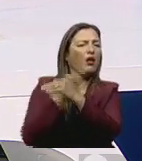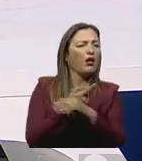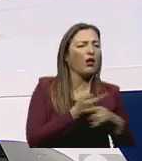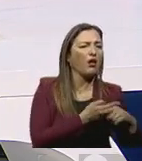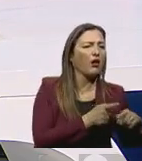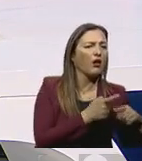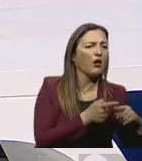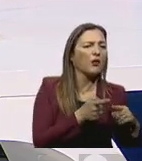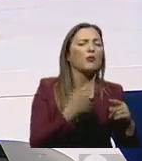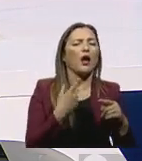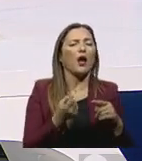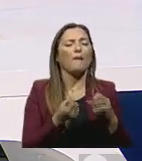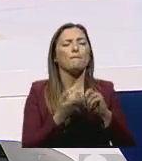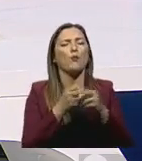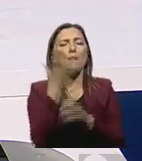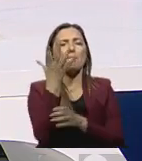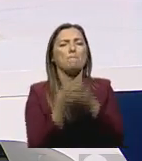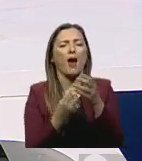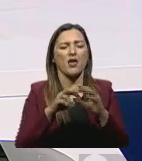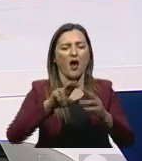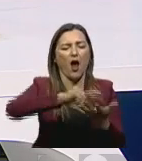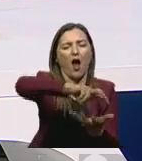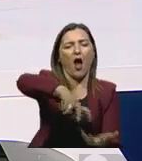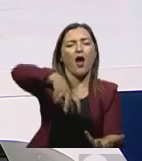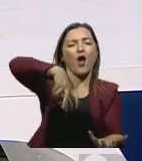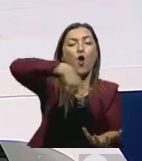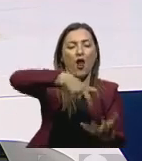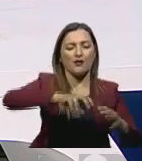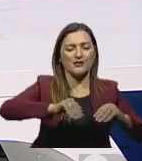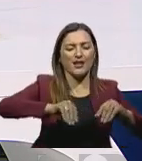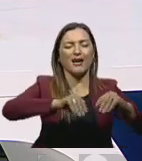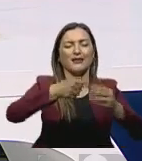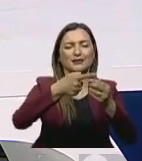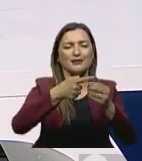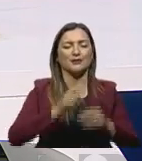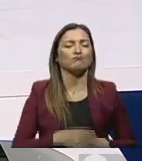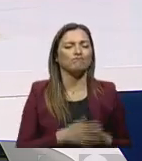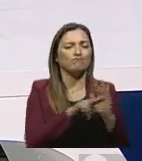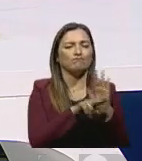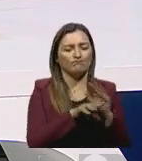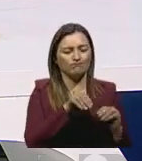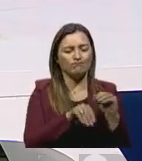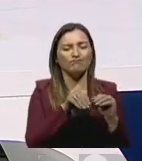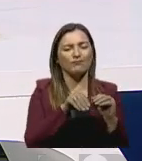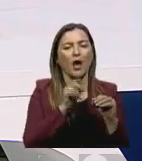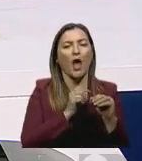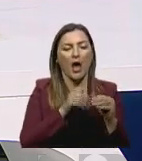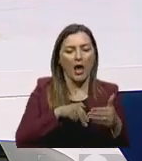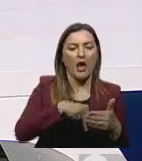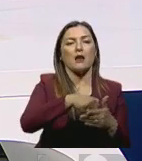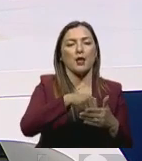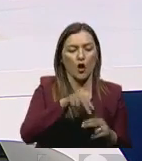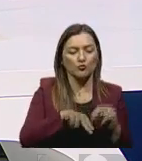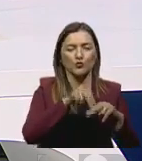tipos de accidentes geográficos que existen en Quito además en la normativa se establecen por ejemplo los límites para la construcción